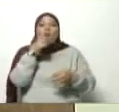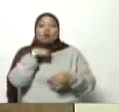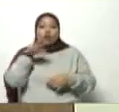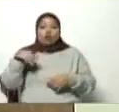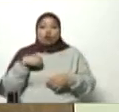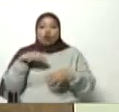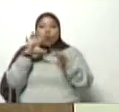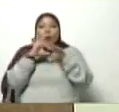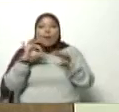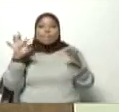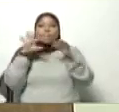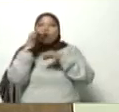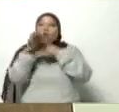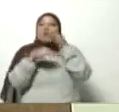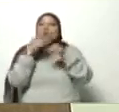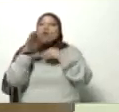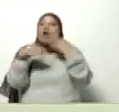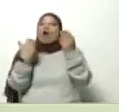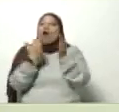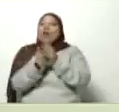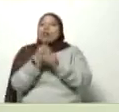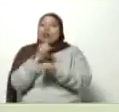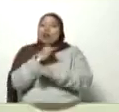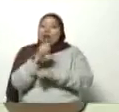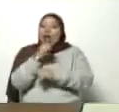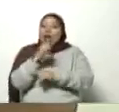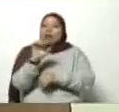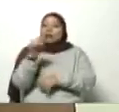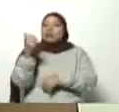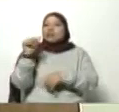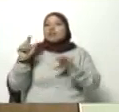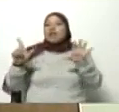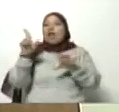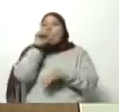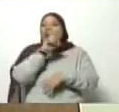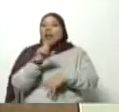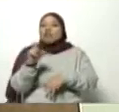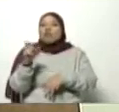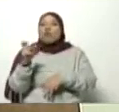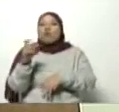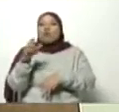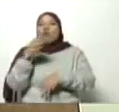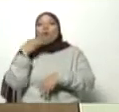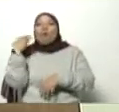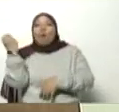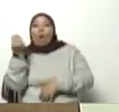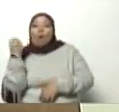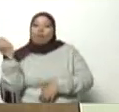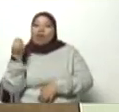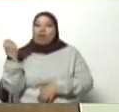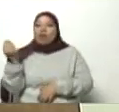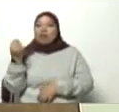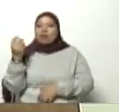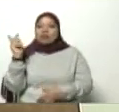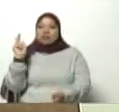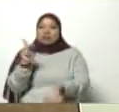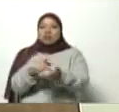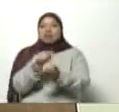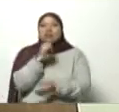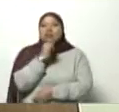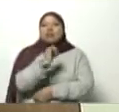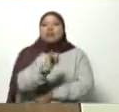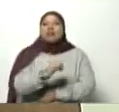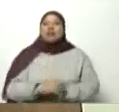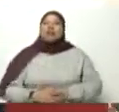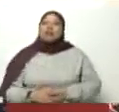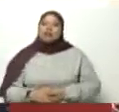mismos. Cuando uno ve a una muchacha de 16 años, de 15 años, o un joven de 15 años, como